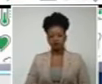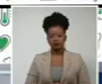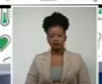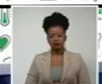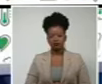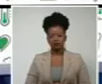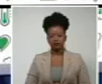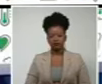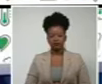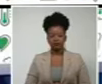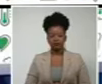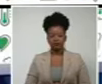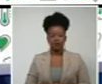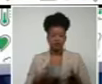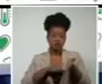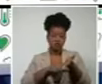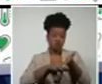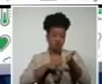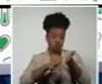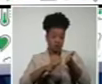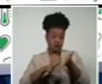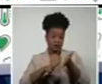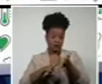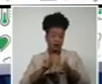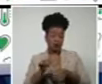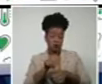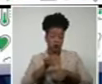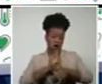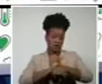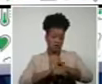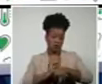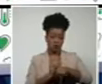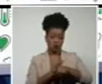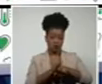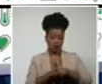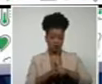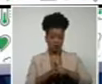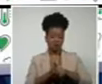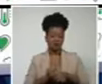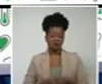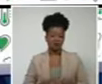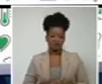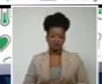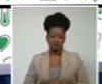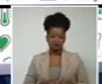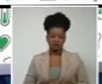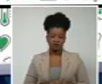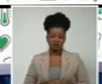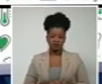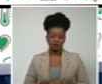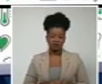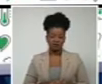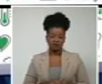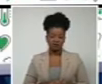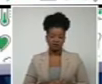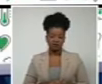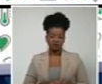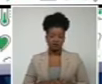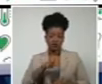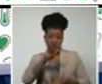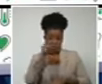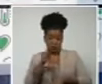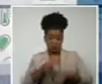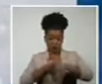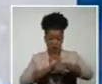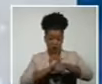con, digamos, identificadas en este caso a partir de los indicadores que muestran estos nuevos casos positivos.